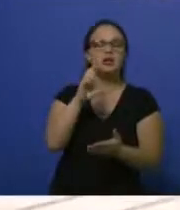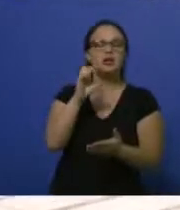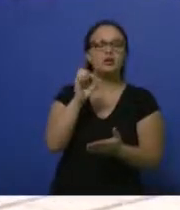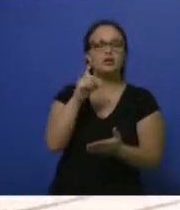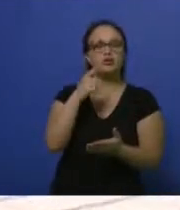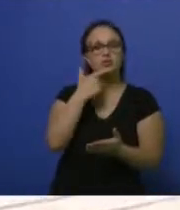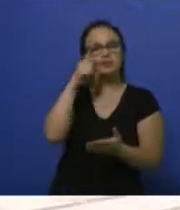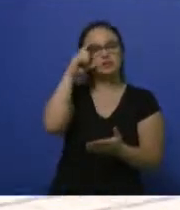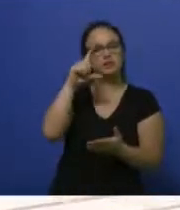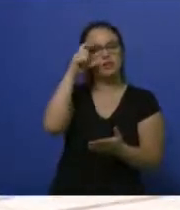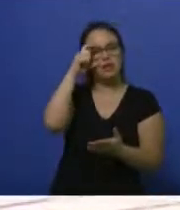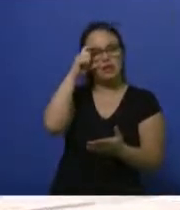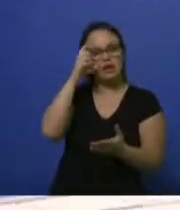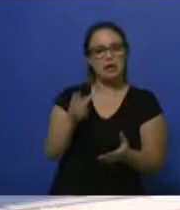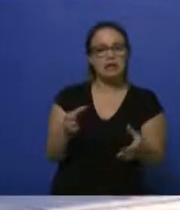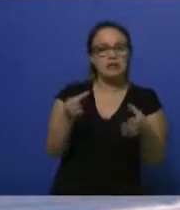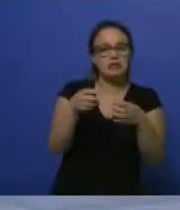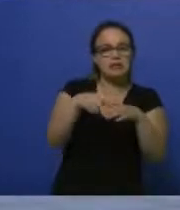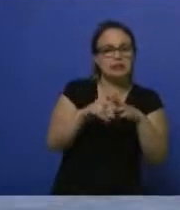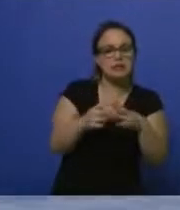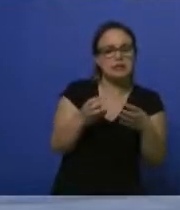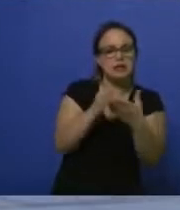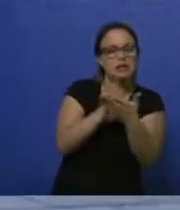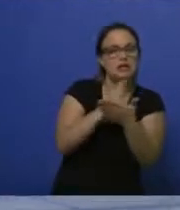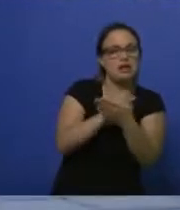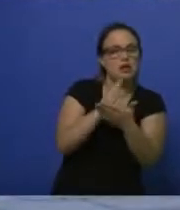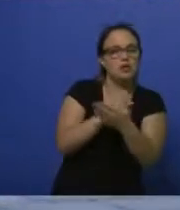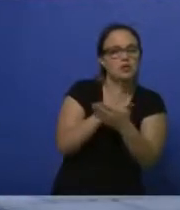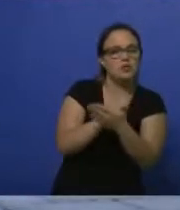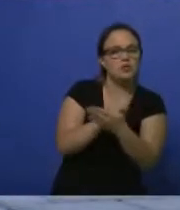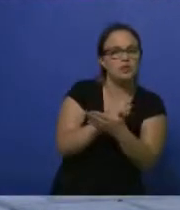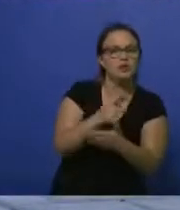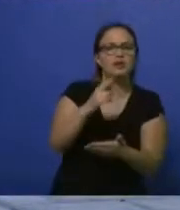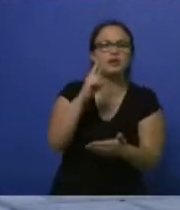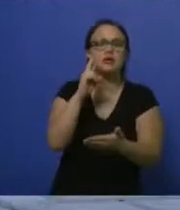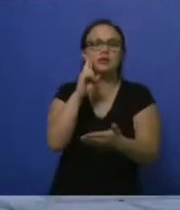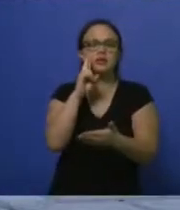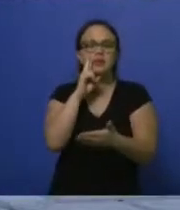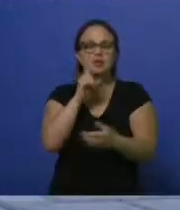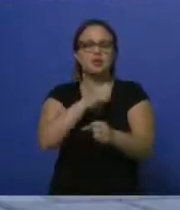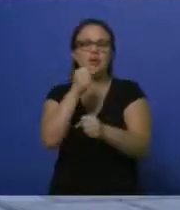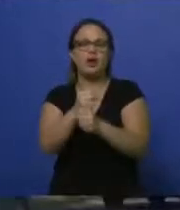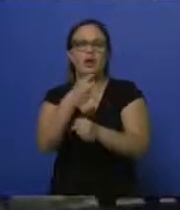del taller de lectura Libros del Mundo, de 19 a 21 horas en la Biblioteca Mariano Moreno.